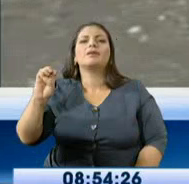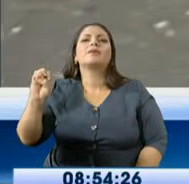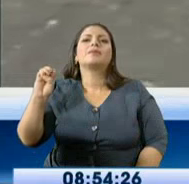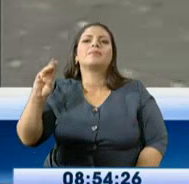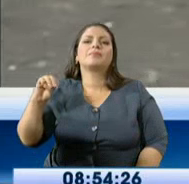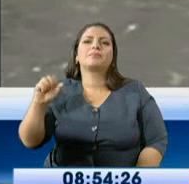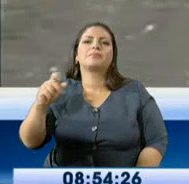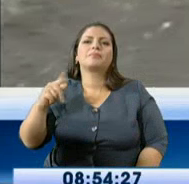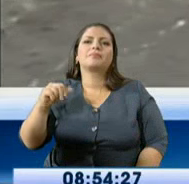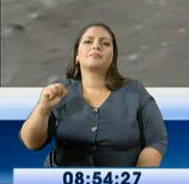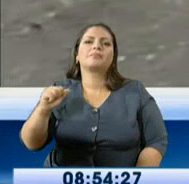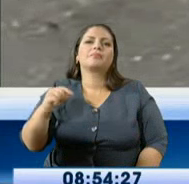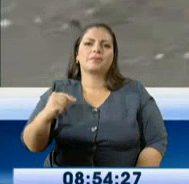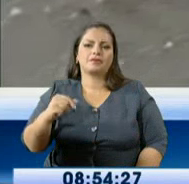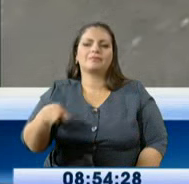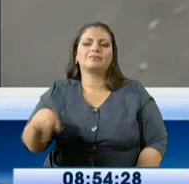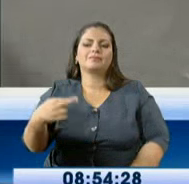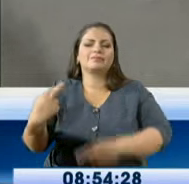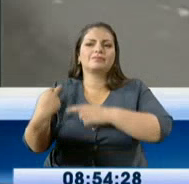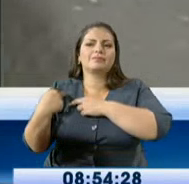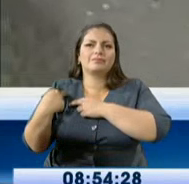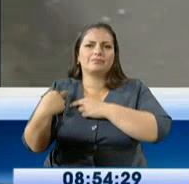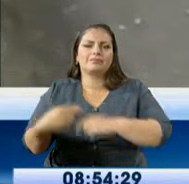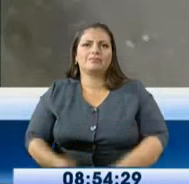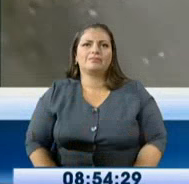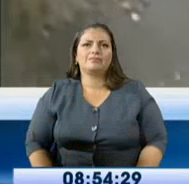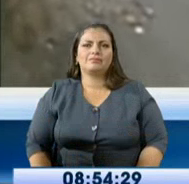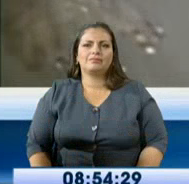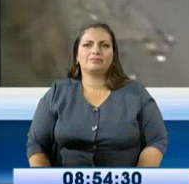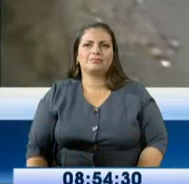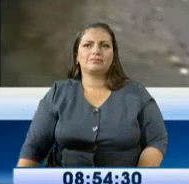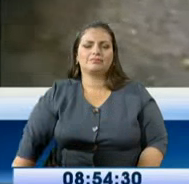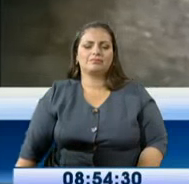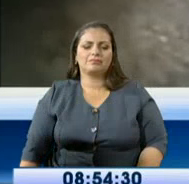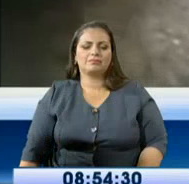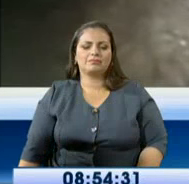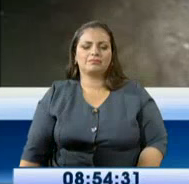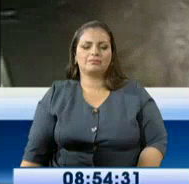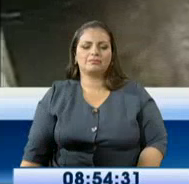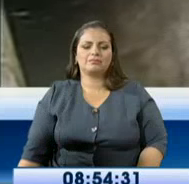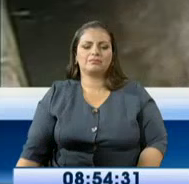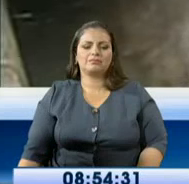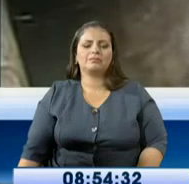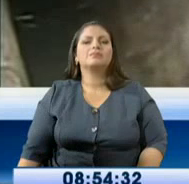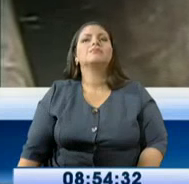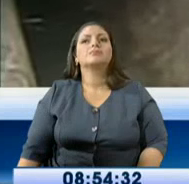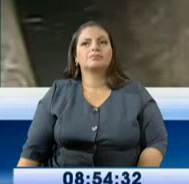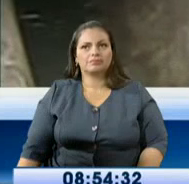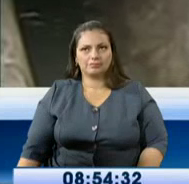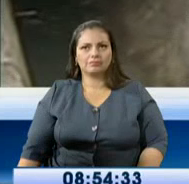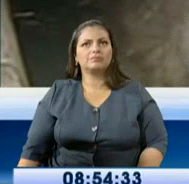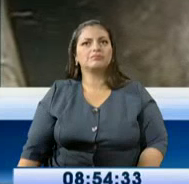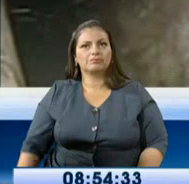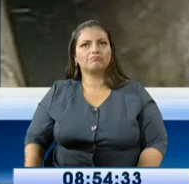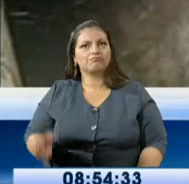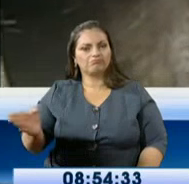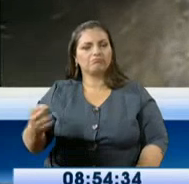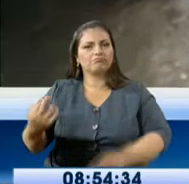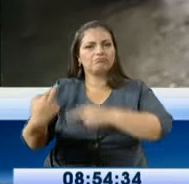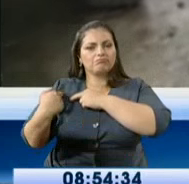solamente es darle como un mantenimiento, pero ya intervención, eso le corresponde a EMAPAC. Sí, ya la intervención propiamente le corresponde al contratista de EMAPAC. Nosotros estamos